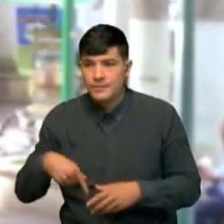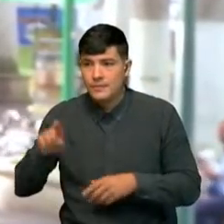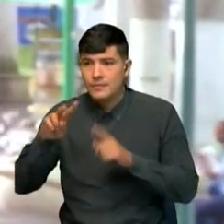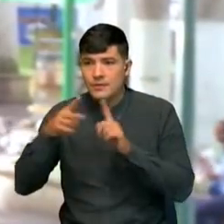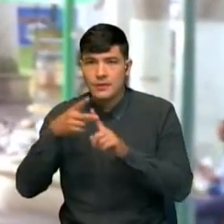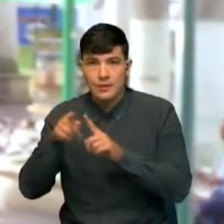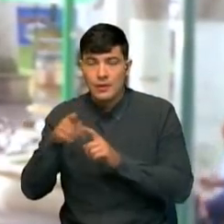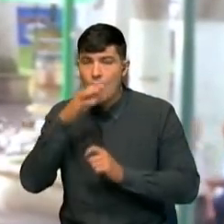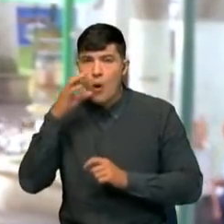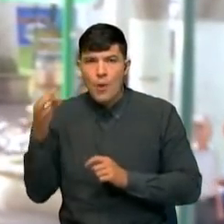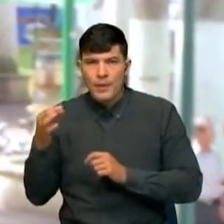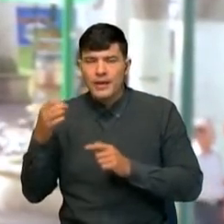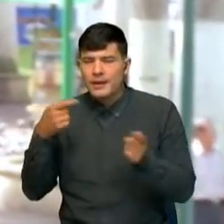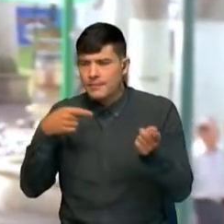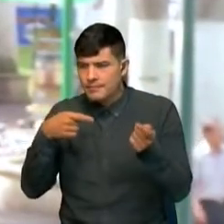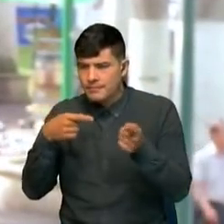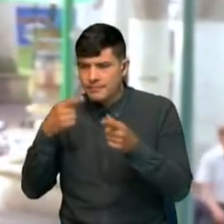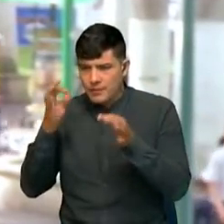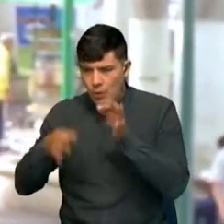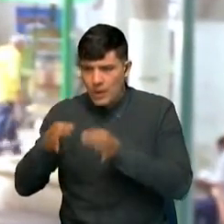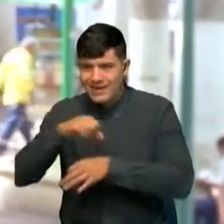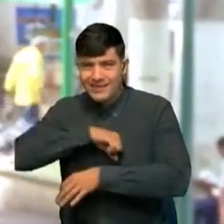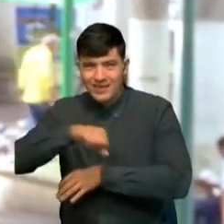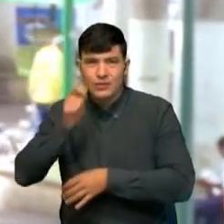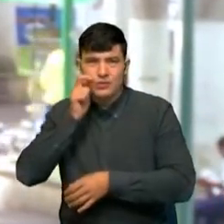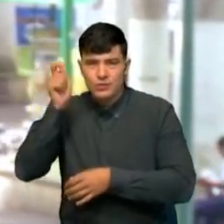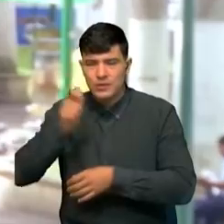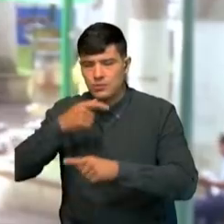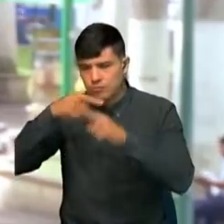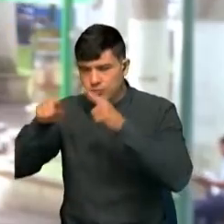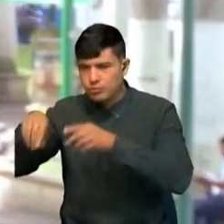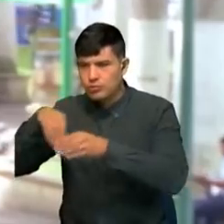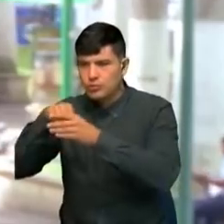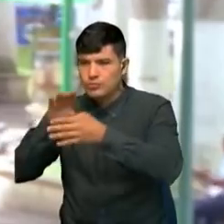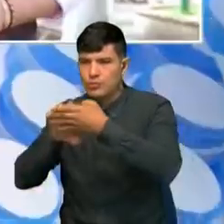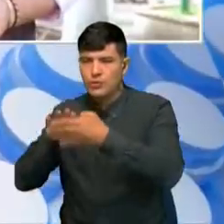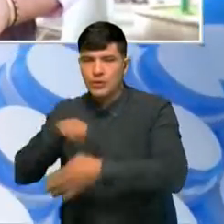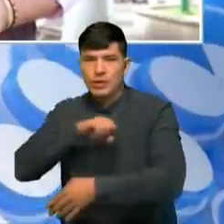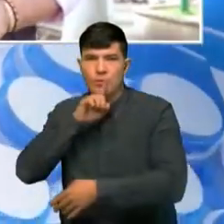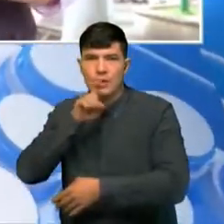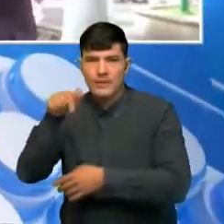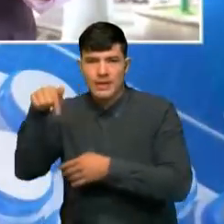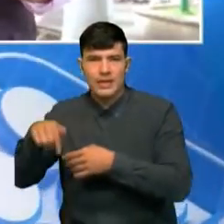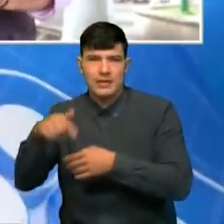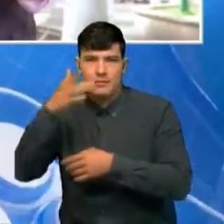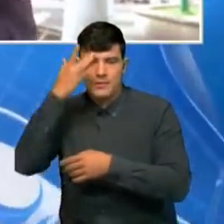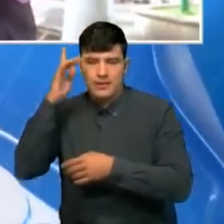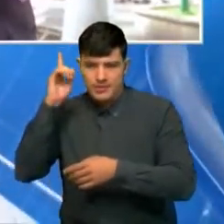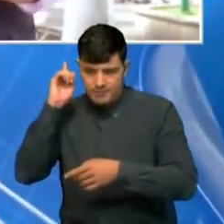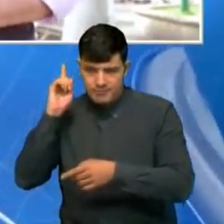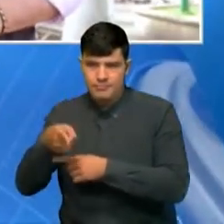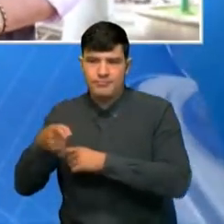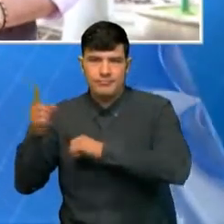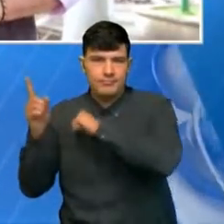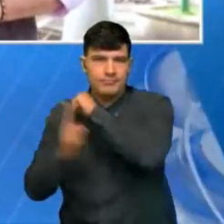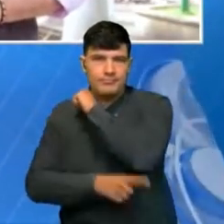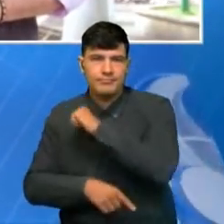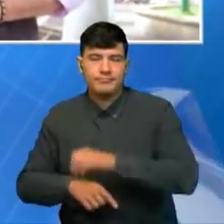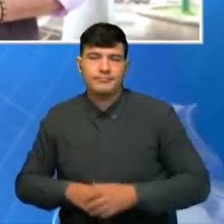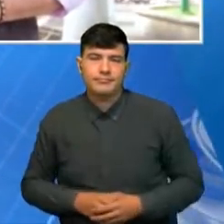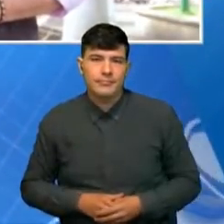enviado por un juez con función de control de garantías a la cárcel modelo de bucaramanga transitar de medidas de aseguramiento con detención intramural